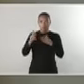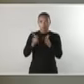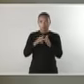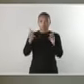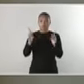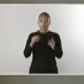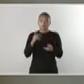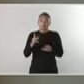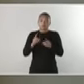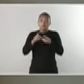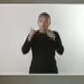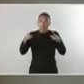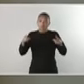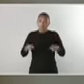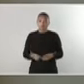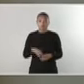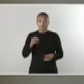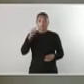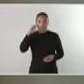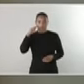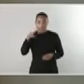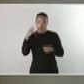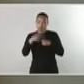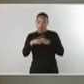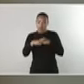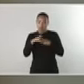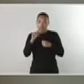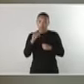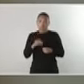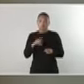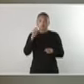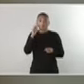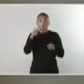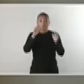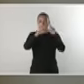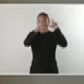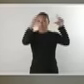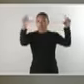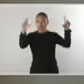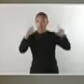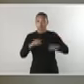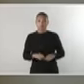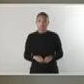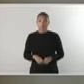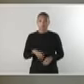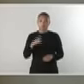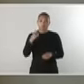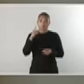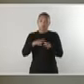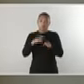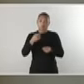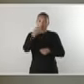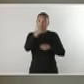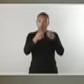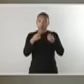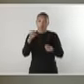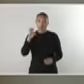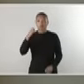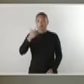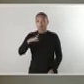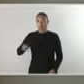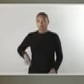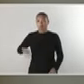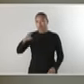el progreso no me vas a ver no me has visto en la tele no me has visto en espectaculares grandotes se lo está pagando el señor Ejido Torre Cantú